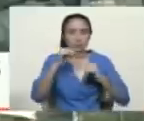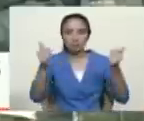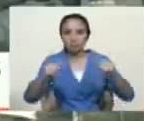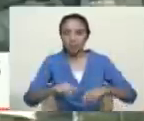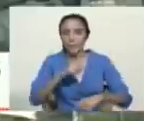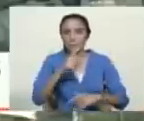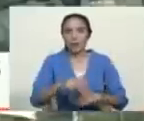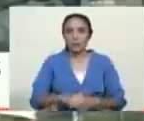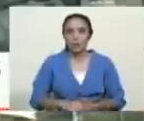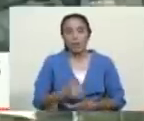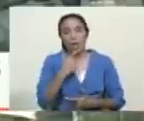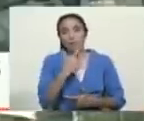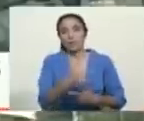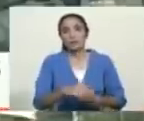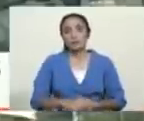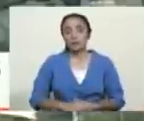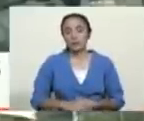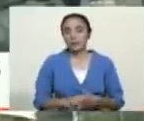que hay que